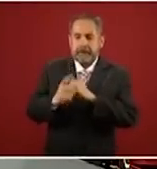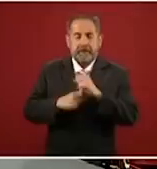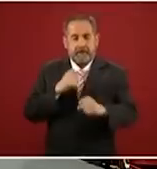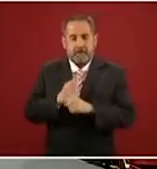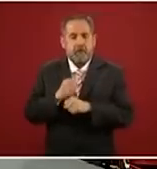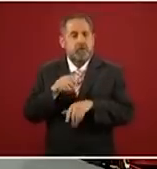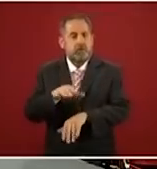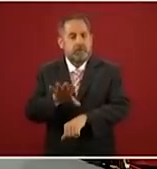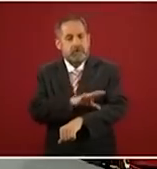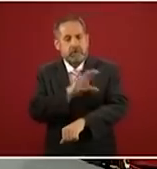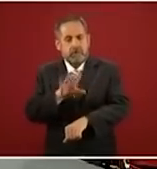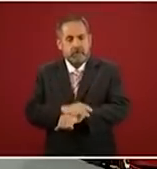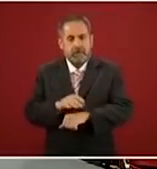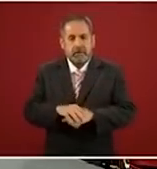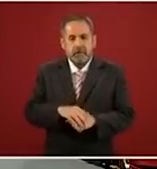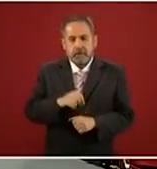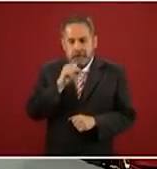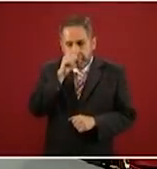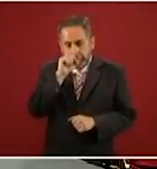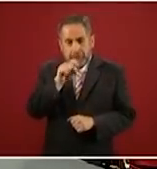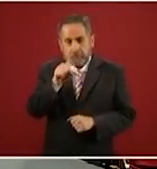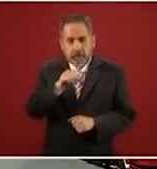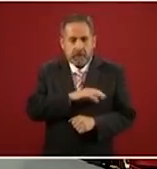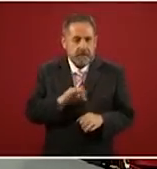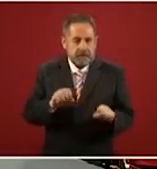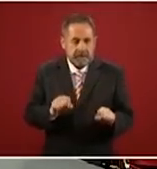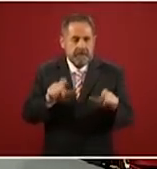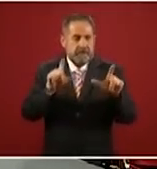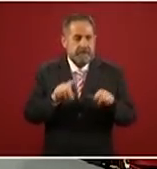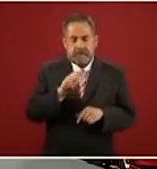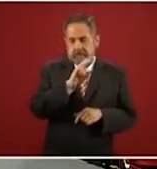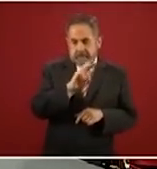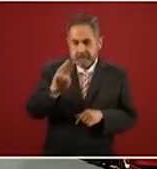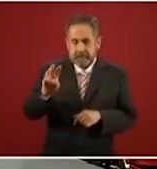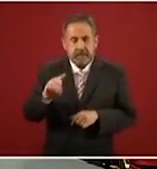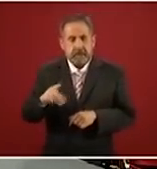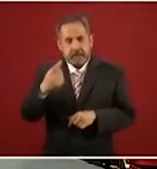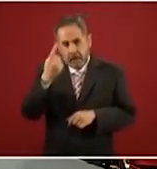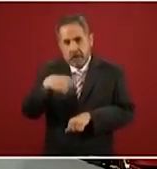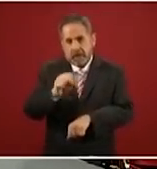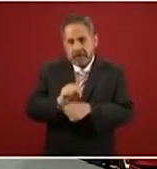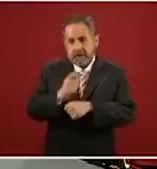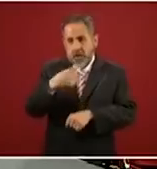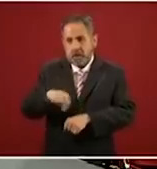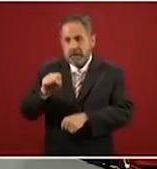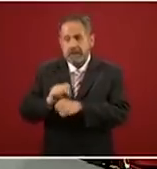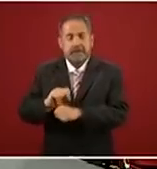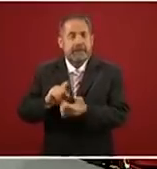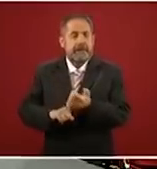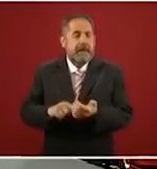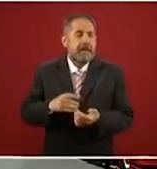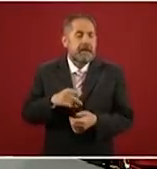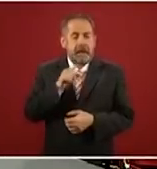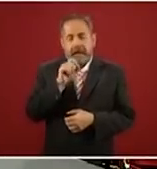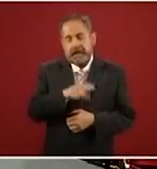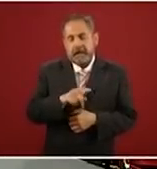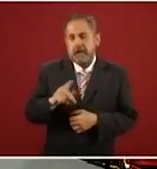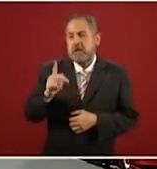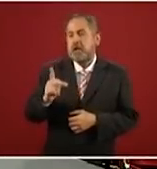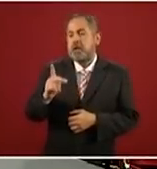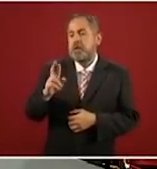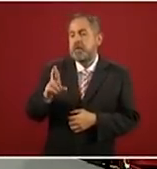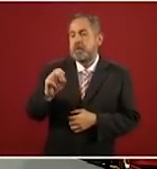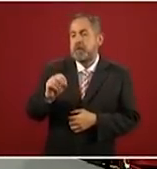energéticos que pueden consultar el semanal de gasolina y de gas en la página de profeco